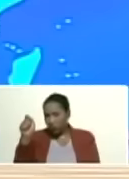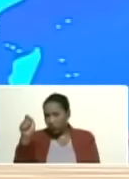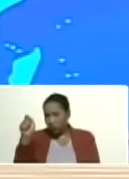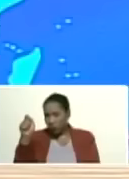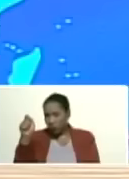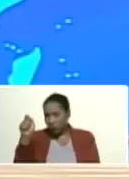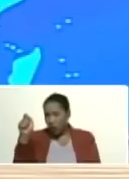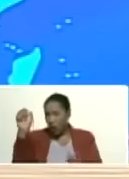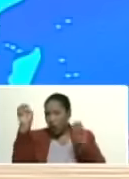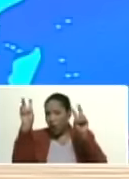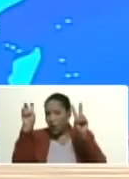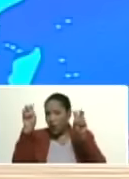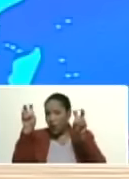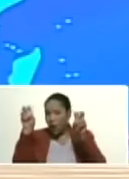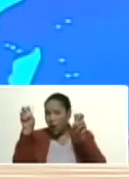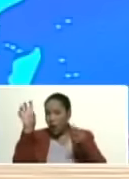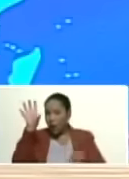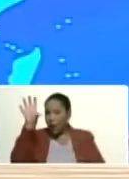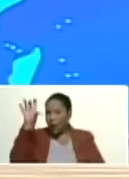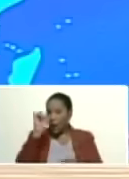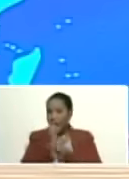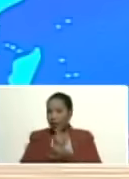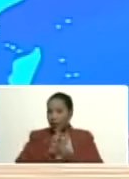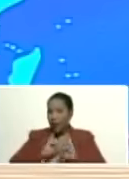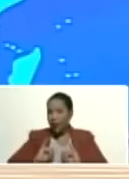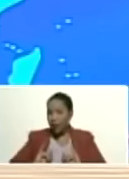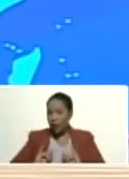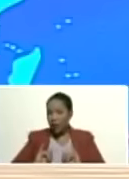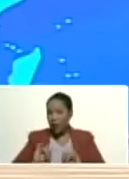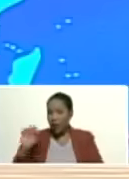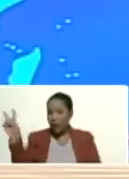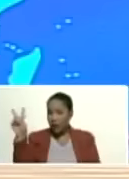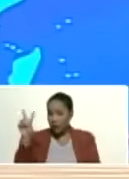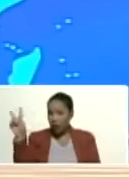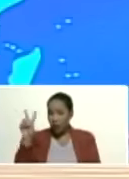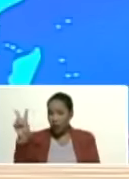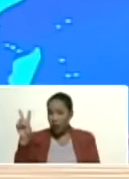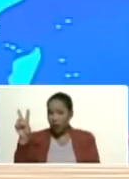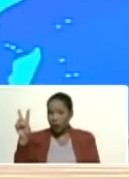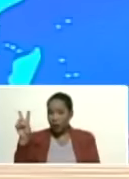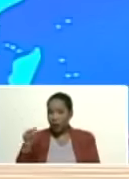nuevo Estado independiente y Venezuela